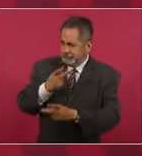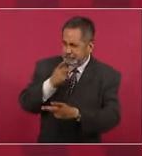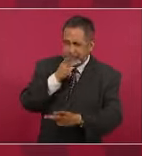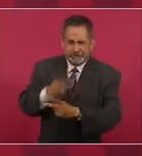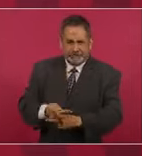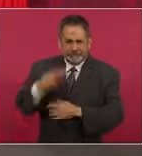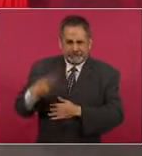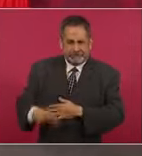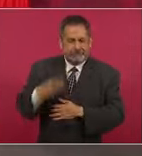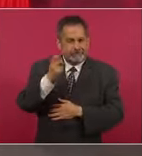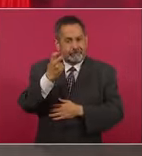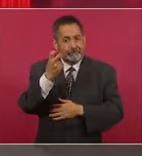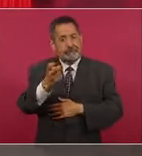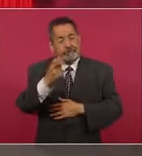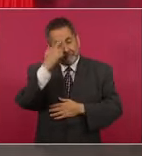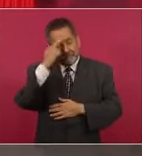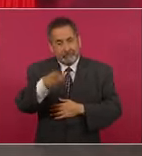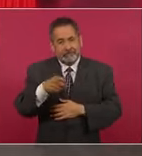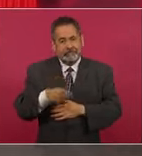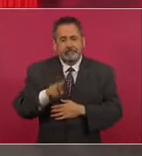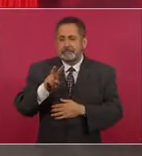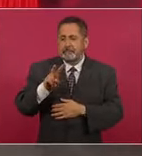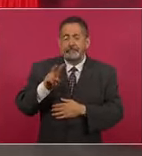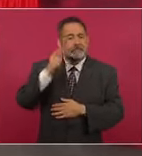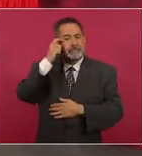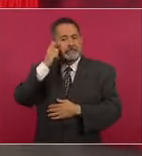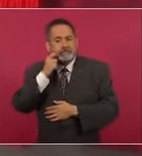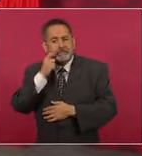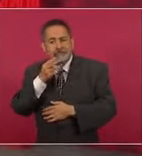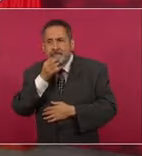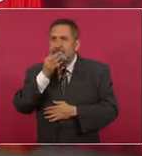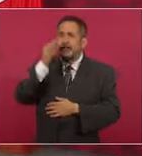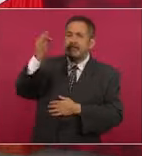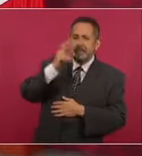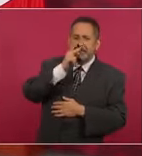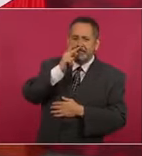Lo que le dijo Vicente Guerrero a su padre